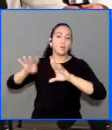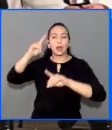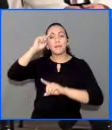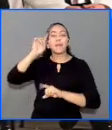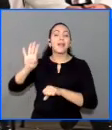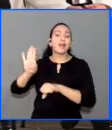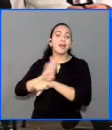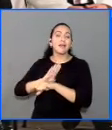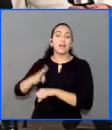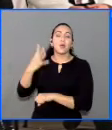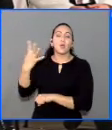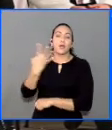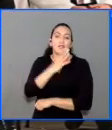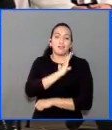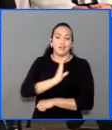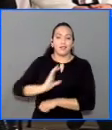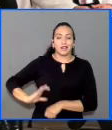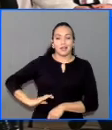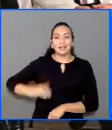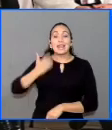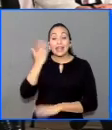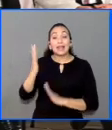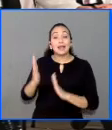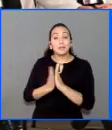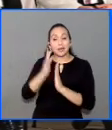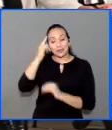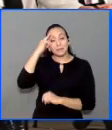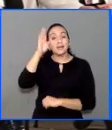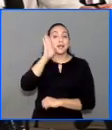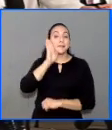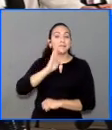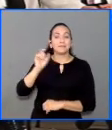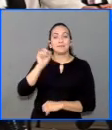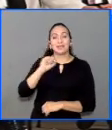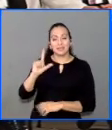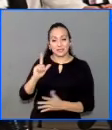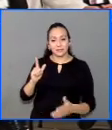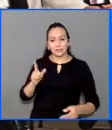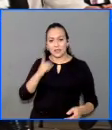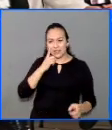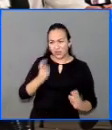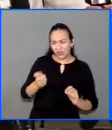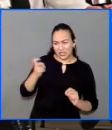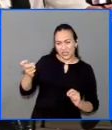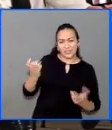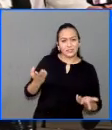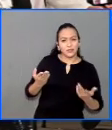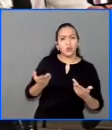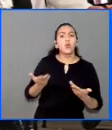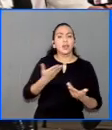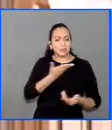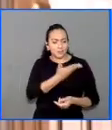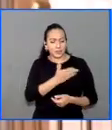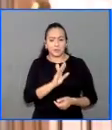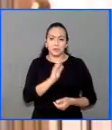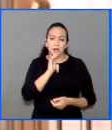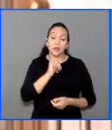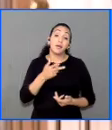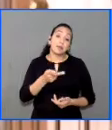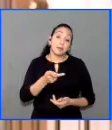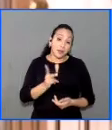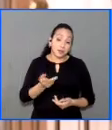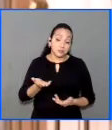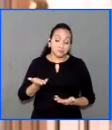candidatos a ministros de la Suprema Corte. La comisión explicó que es improcedente la medida solicitada de ordenar a la persona